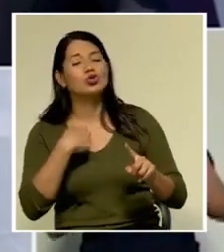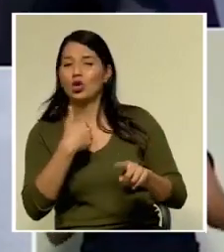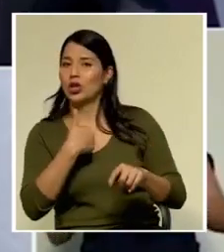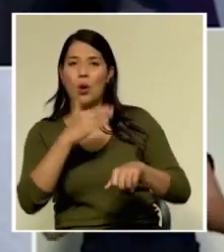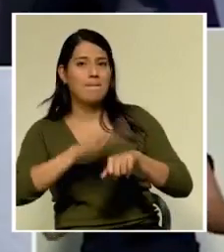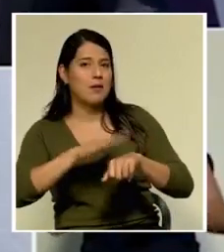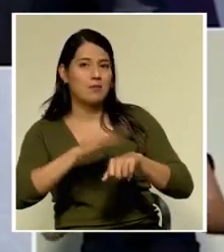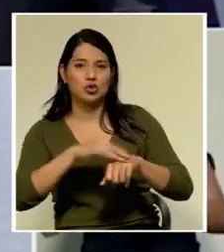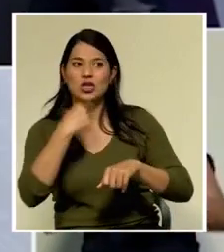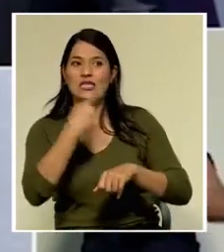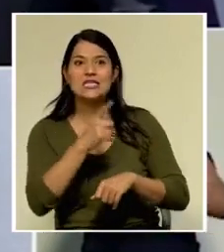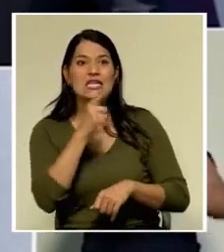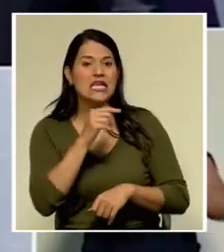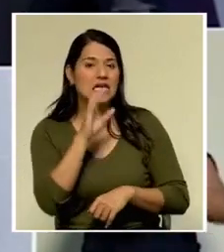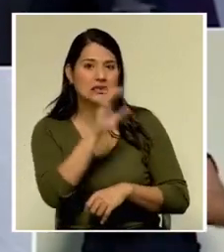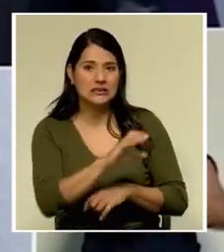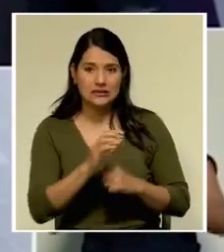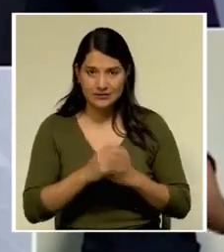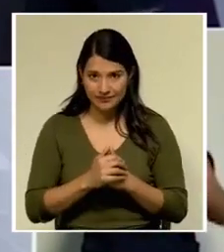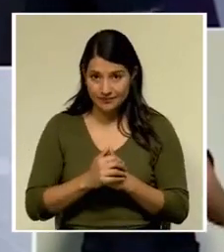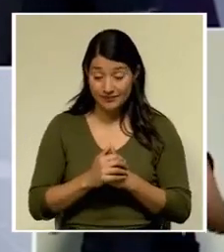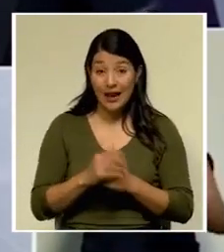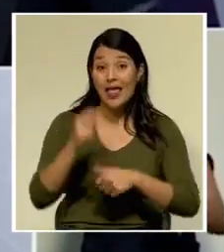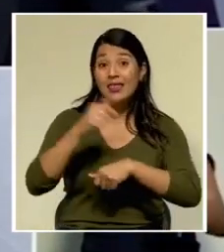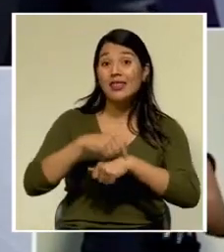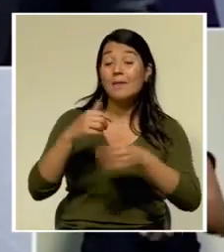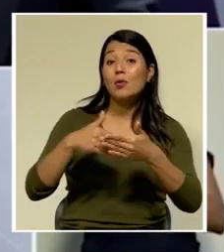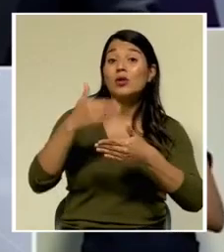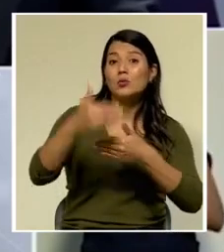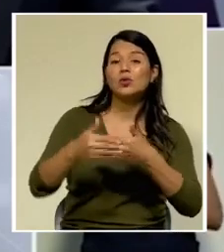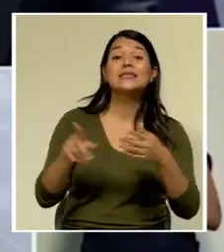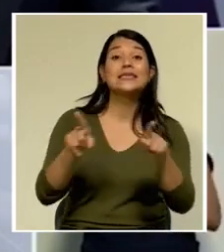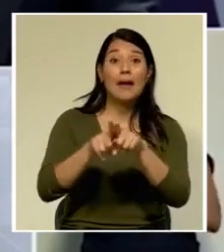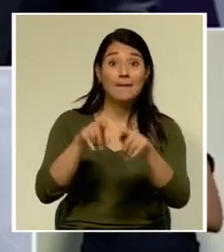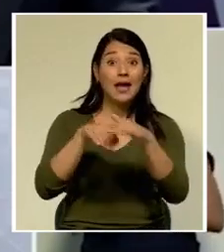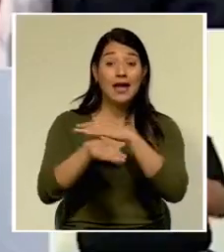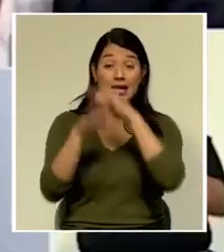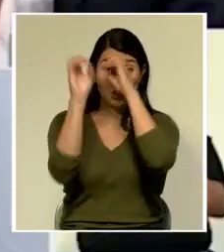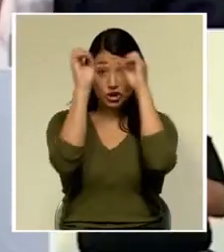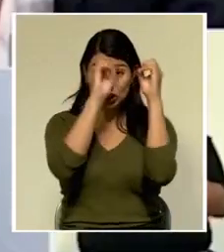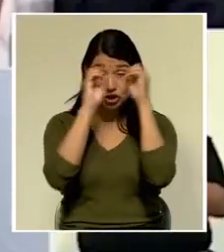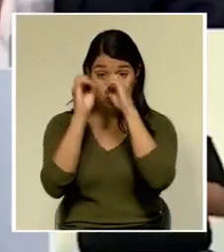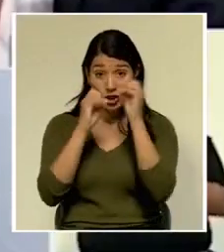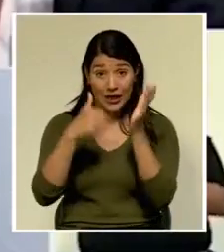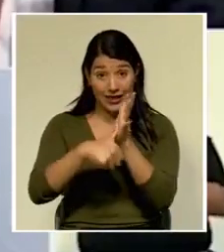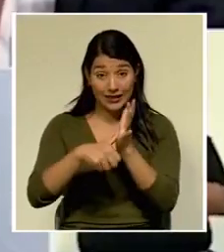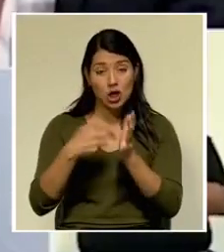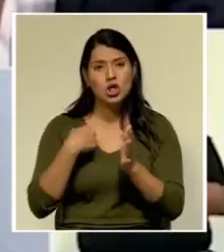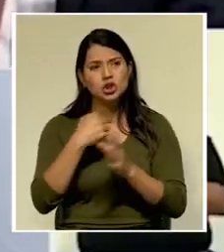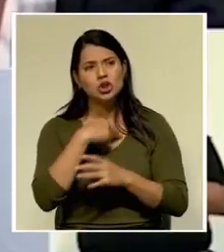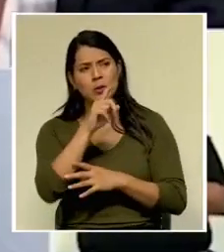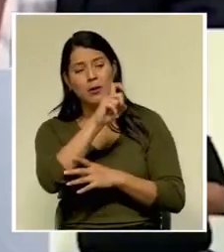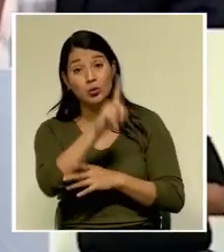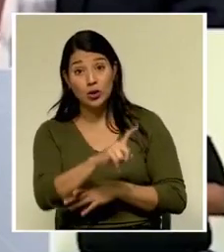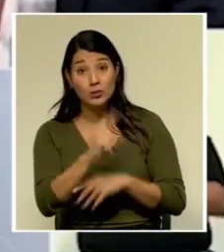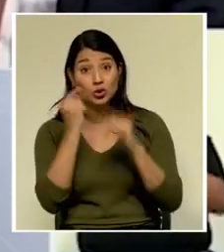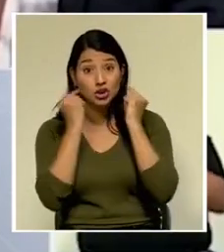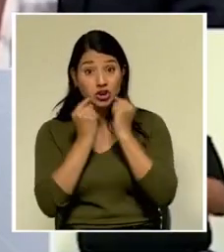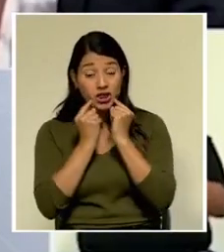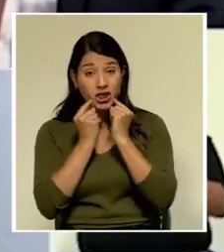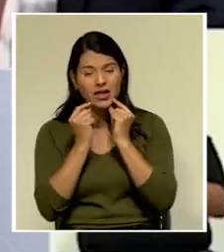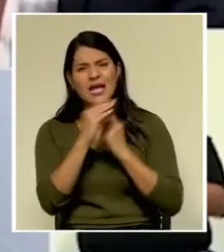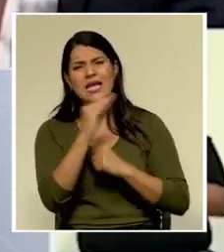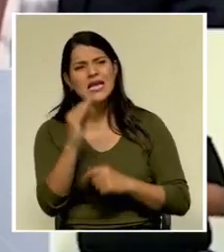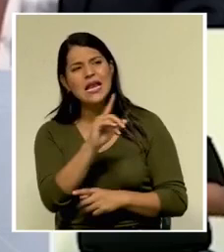decir quiénes ponen la plata. Semanas más tarde, también en Suma Electoral, entrevistamos a Rodrigo Chávez y se